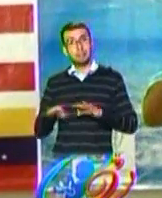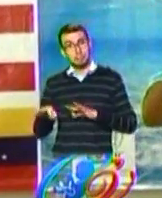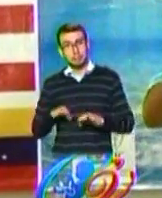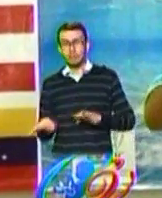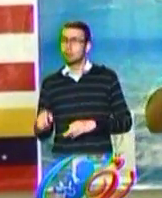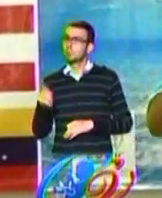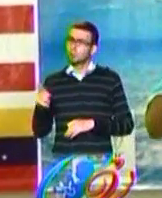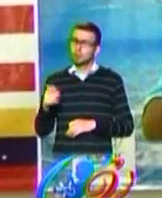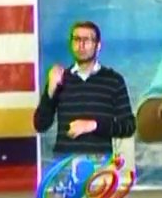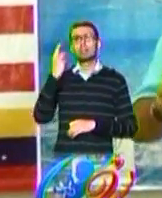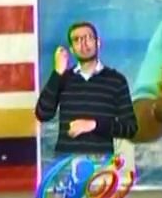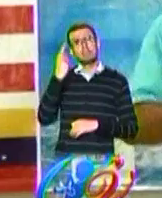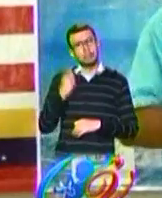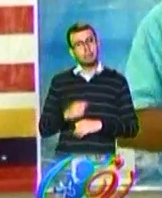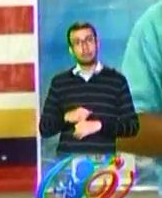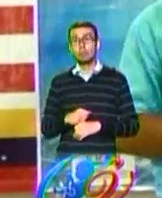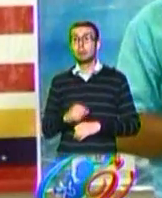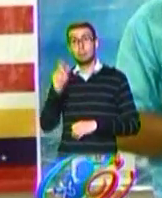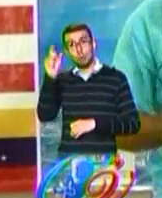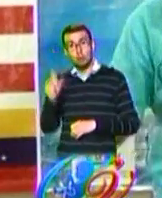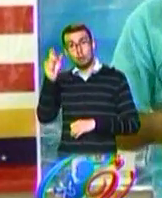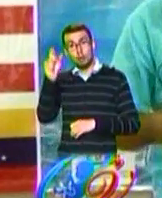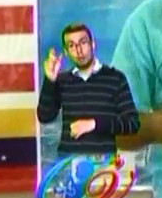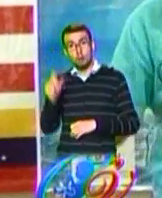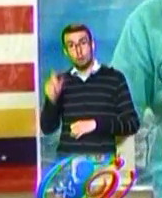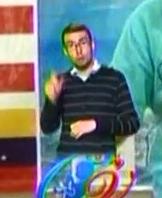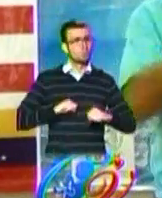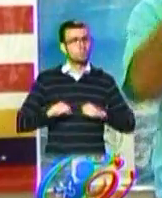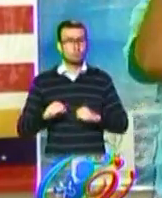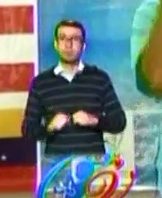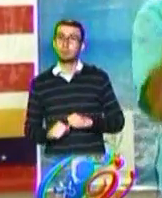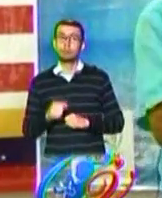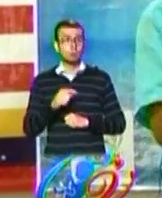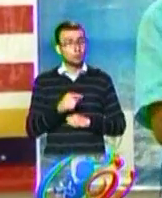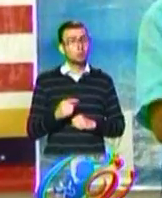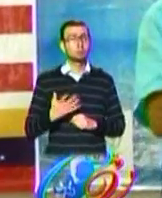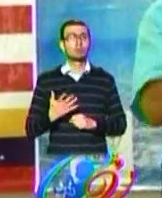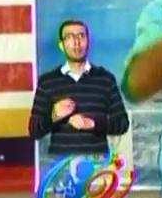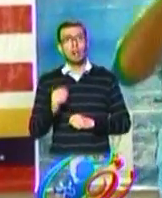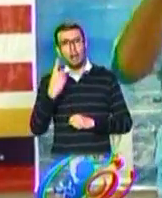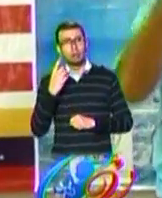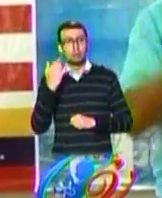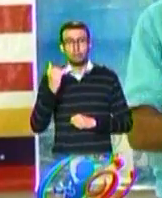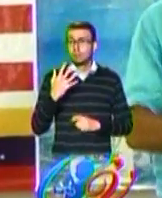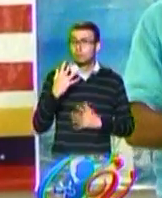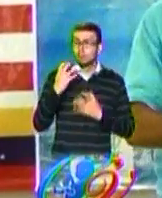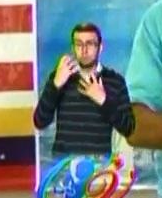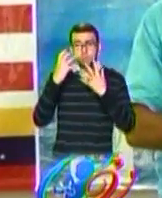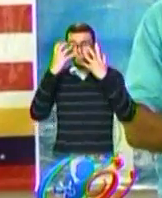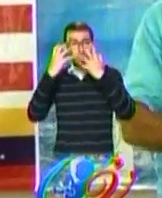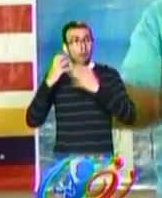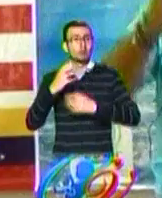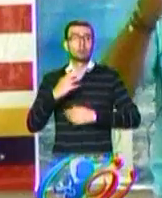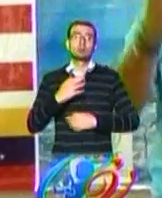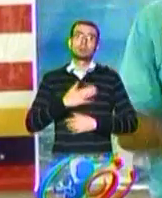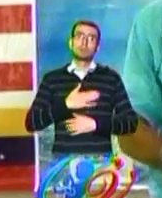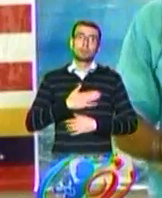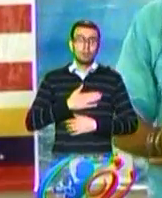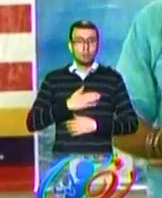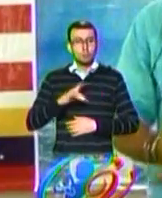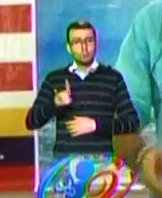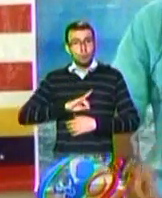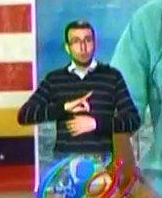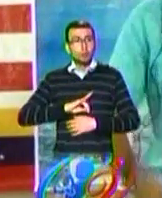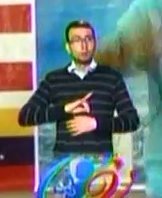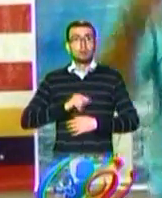increíble. Y entonces la gente no decía, se murió de repente. Uno no muere de repente. Cuando yo hago un proceso de estrés, hago un espasmo coronario, el corazón